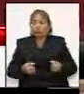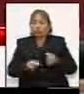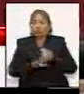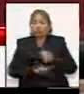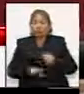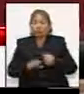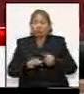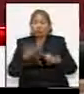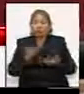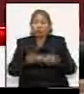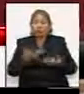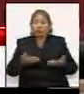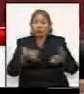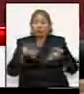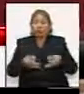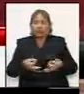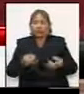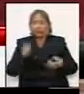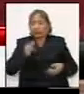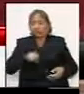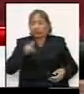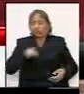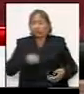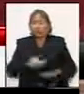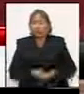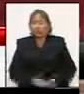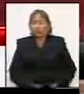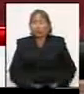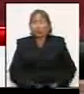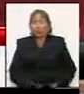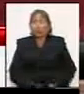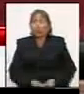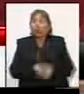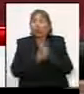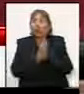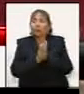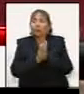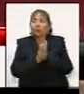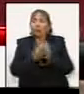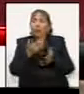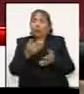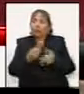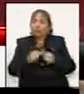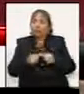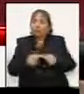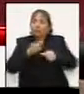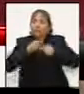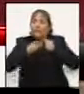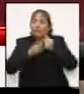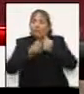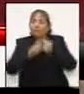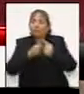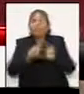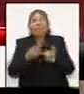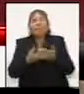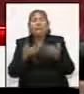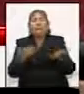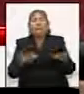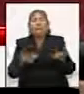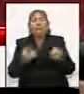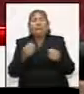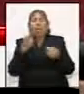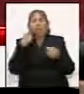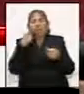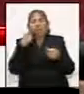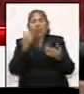básicos elementales. Lo que sí amerita seguir fortaleciendo en estas entidades